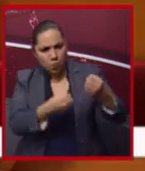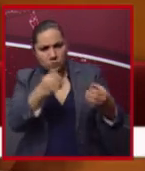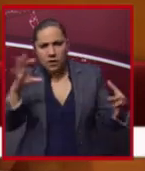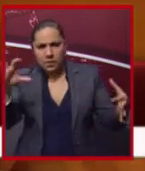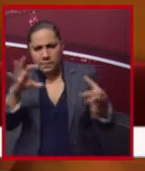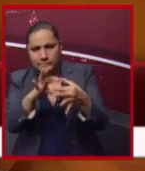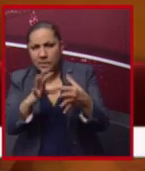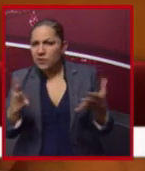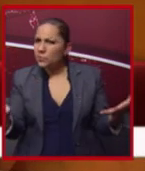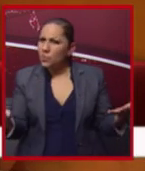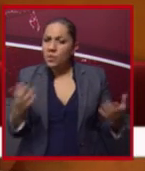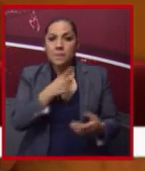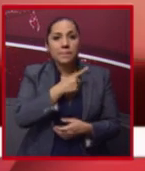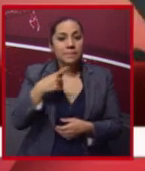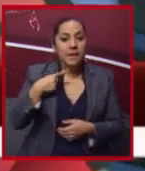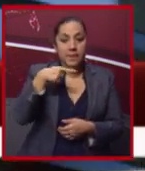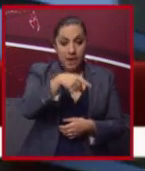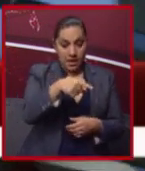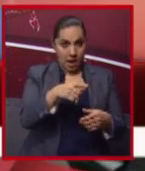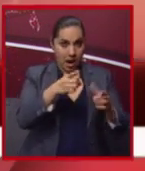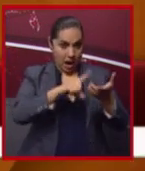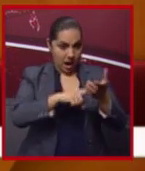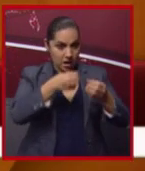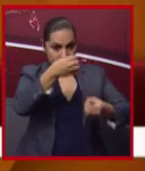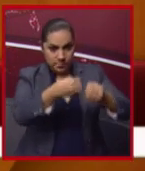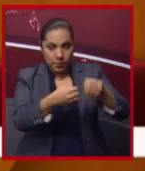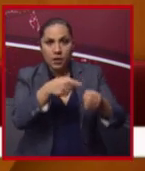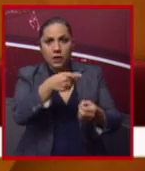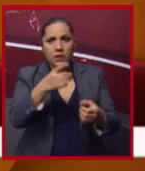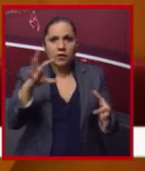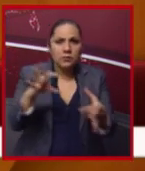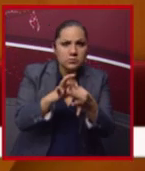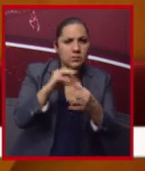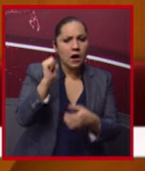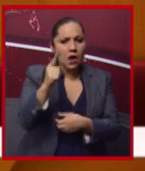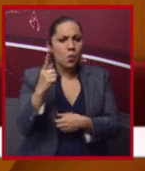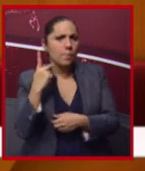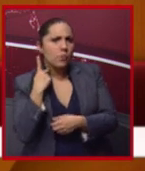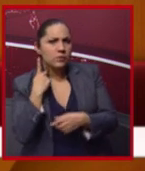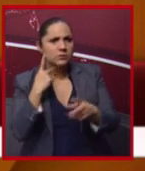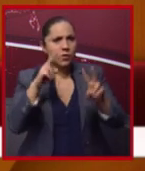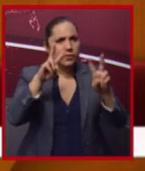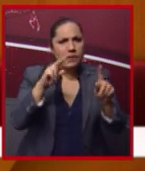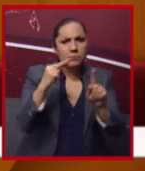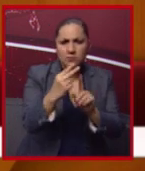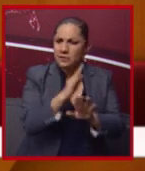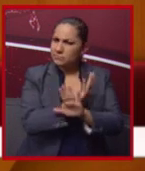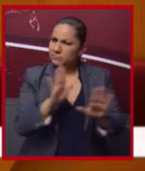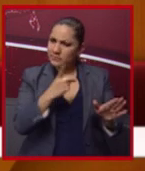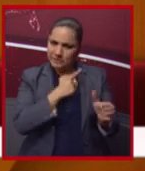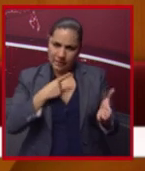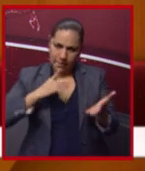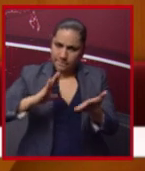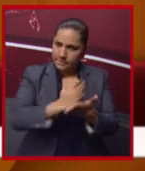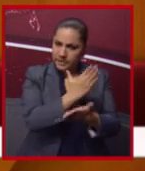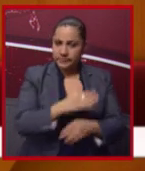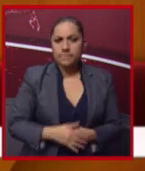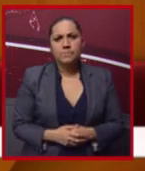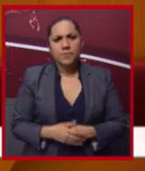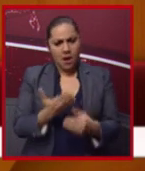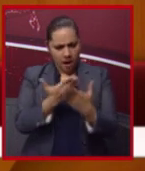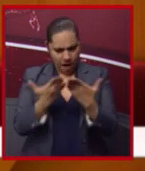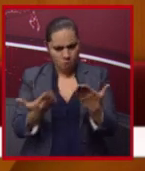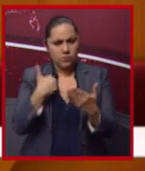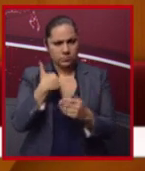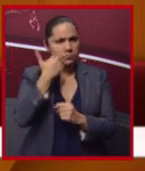de politizar el Poder Judicial. Que tenemos que apostar, y el tema clave que quiero poner al centro de nuestra